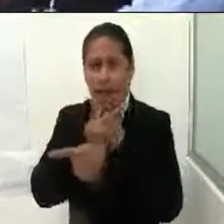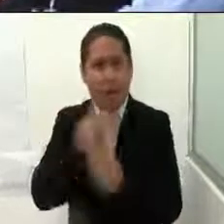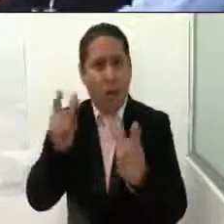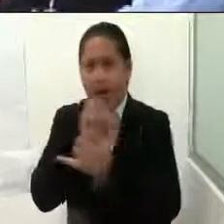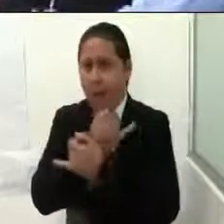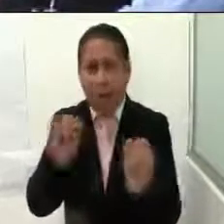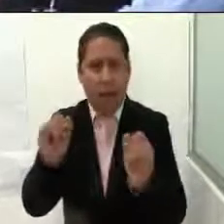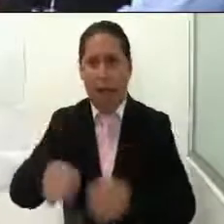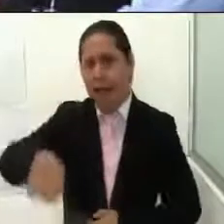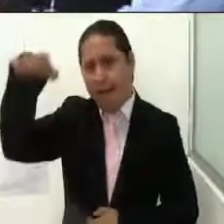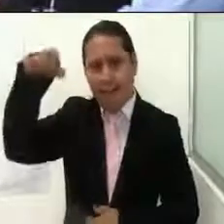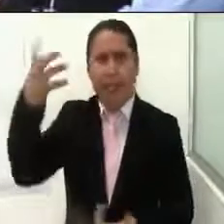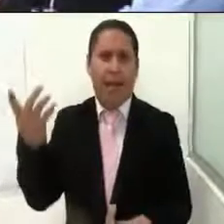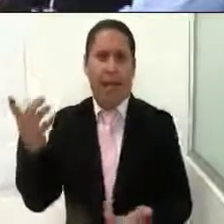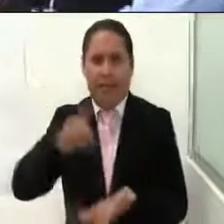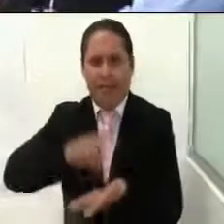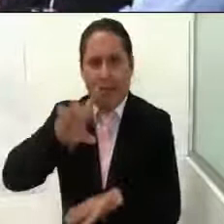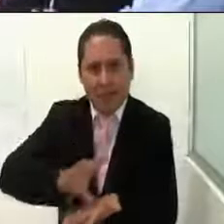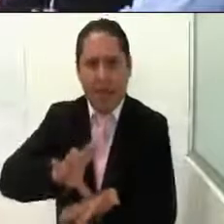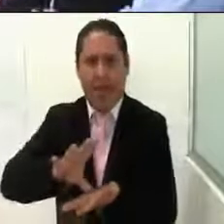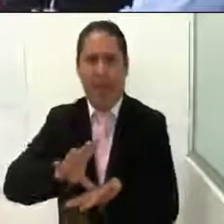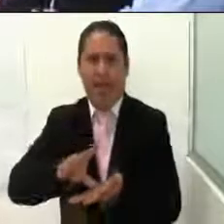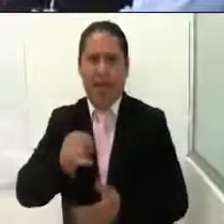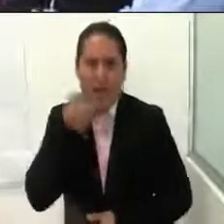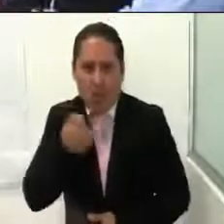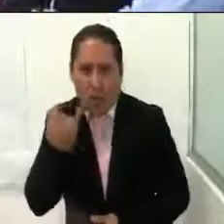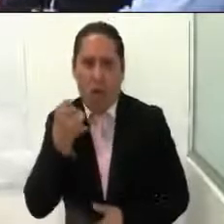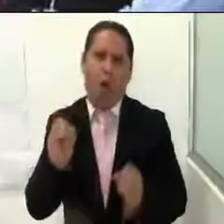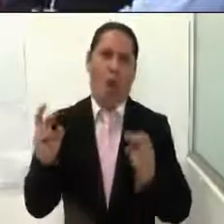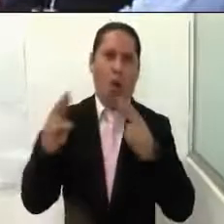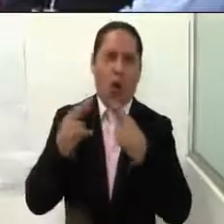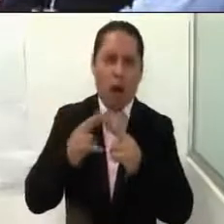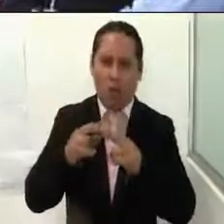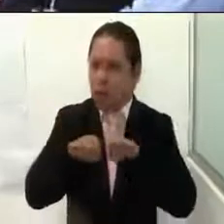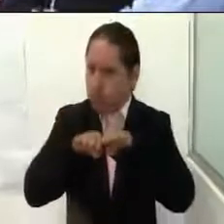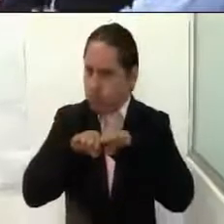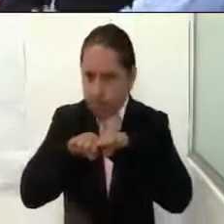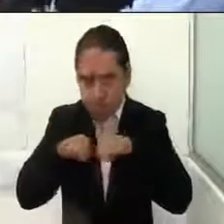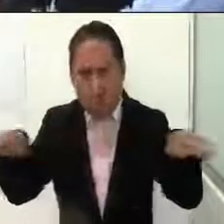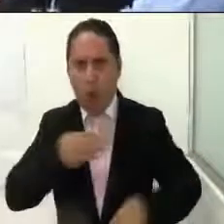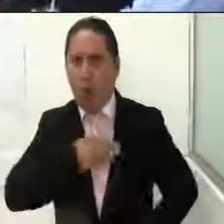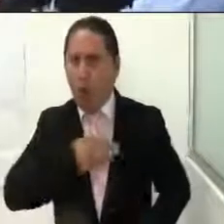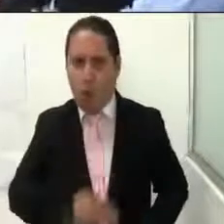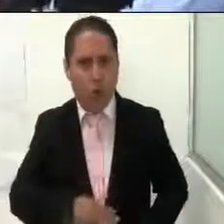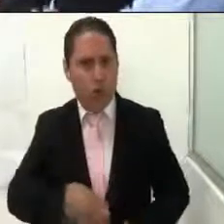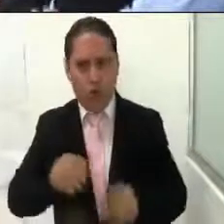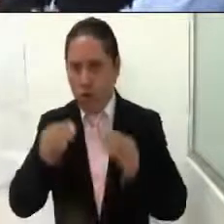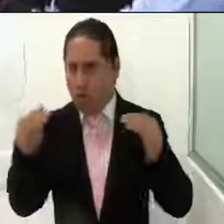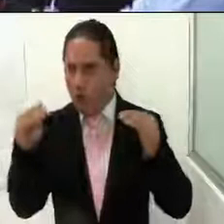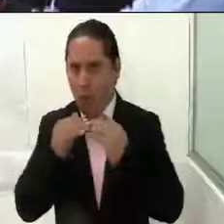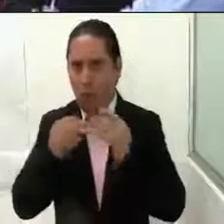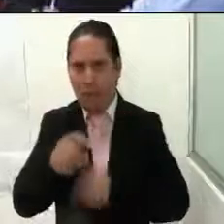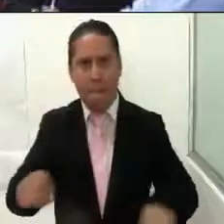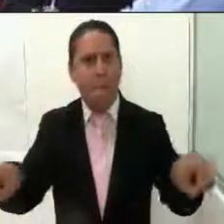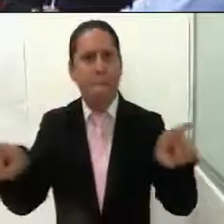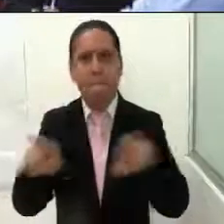situación de discapacidad idioma o religión buscando la justicia social para brindar a todos las